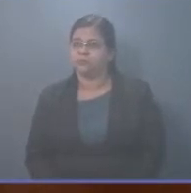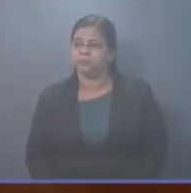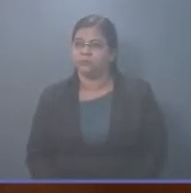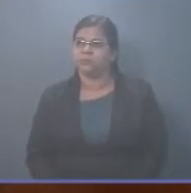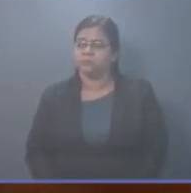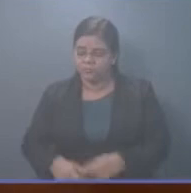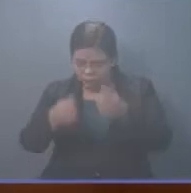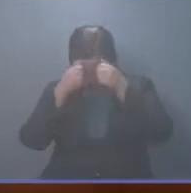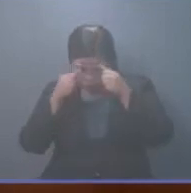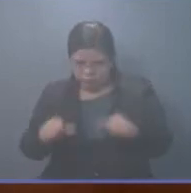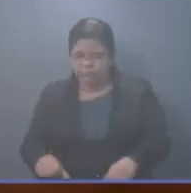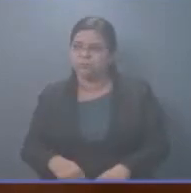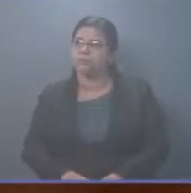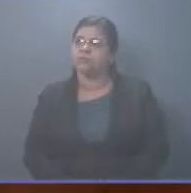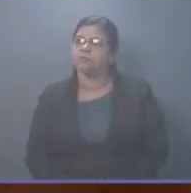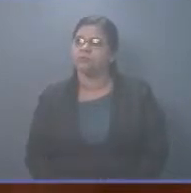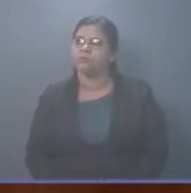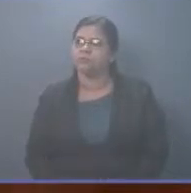Aprobado.